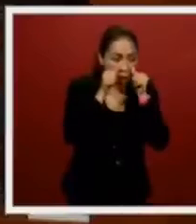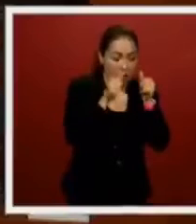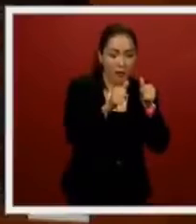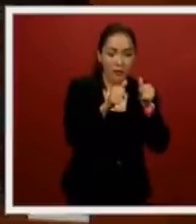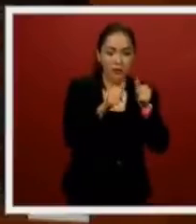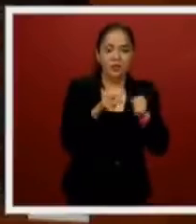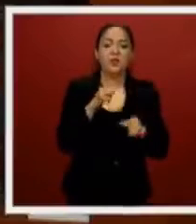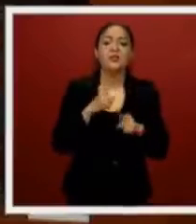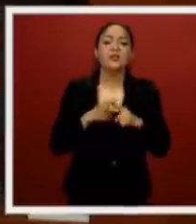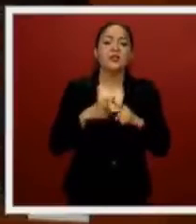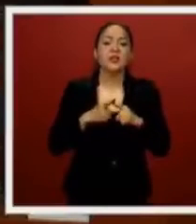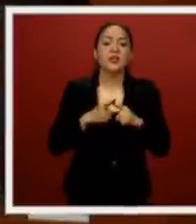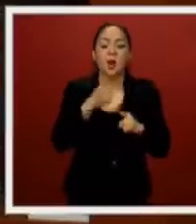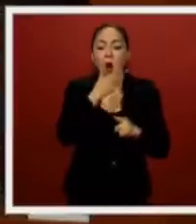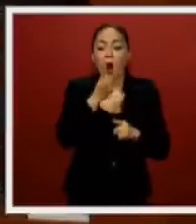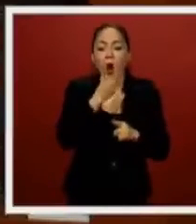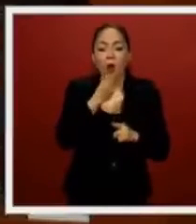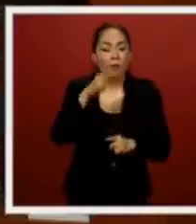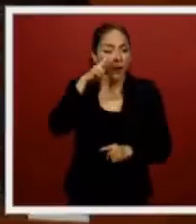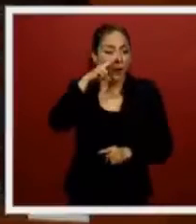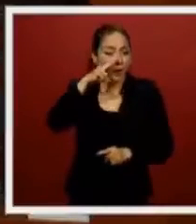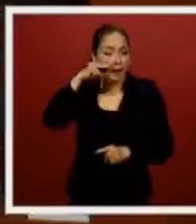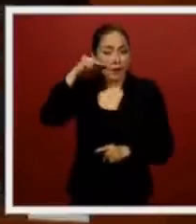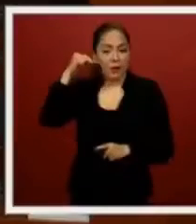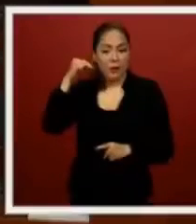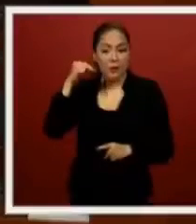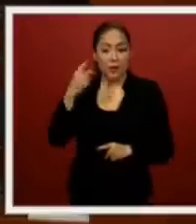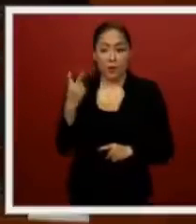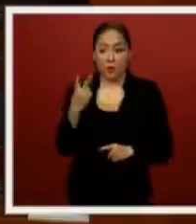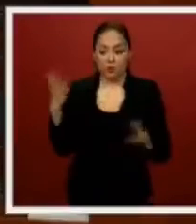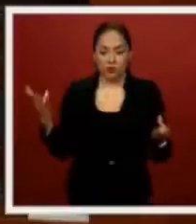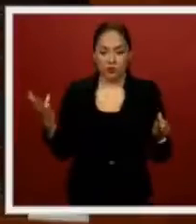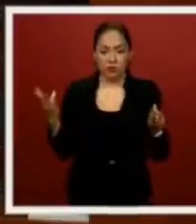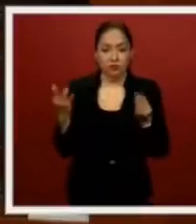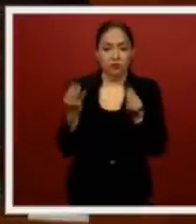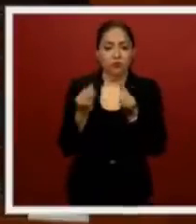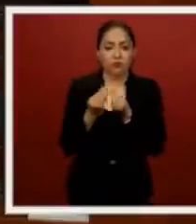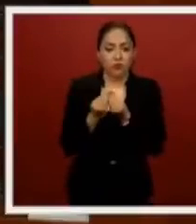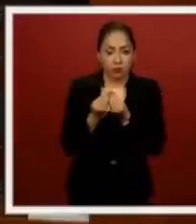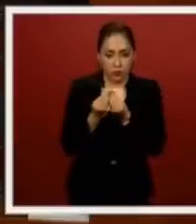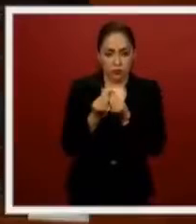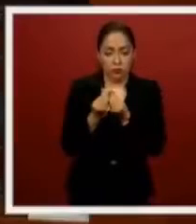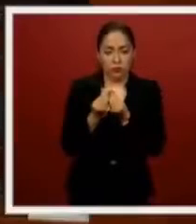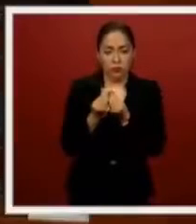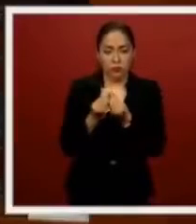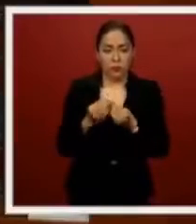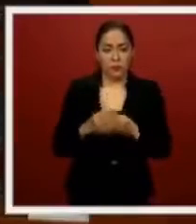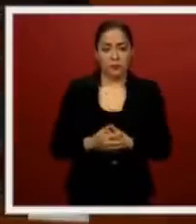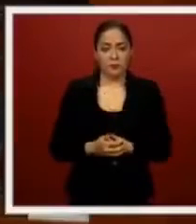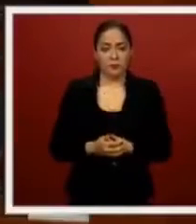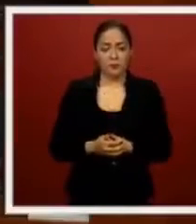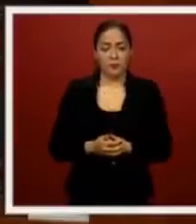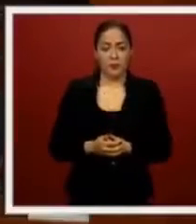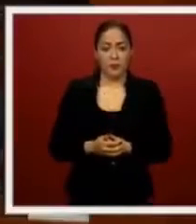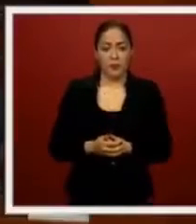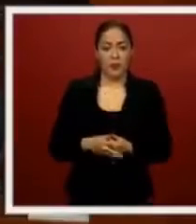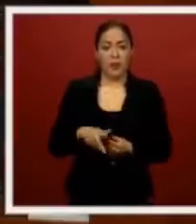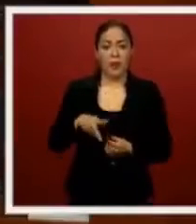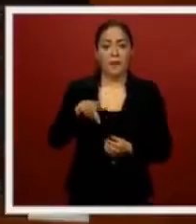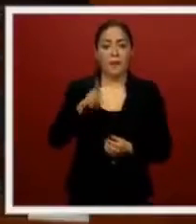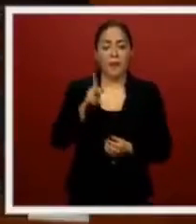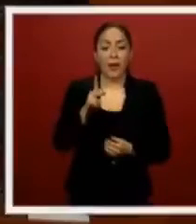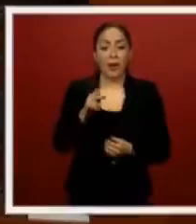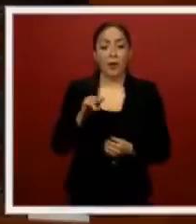Zapata. Emiliano Zapata se unió a Madero, pero con la consigna,